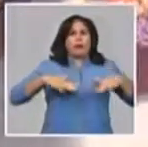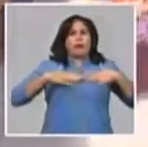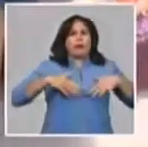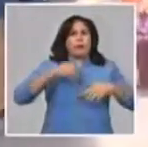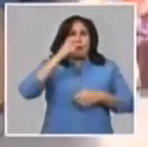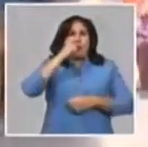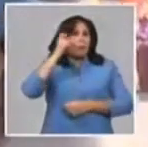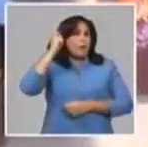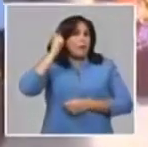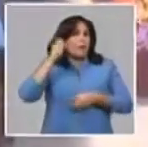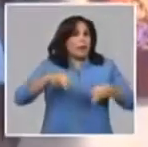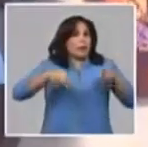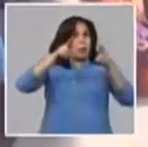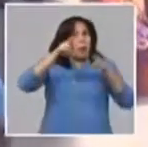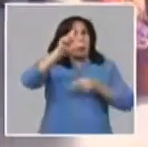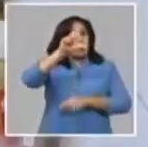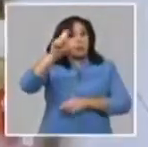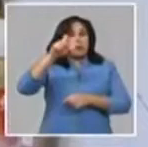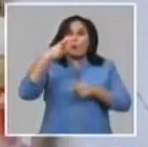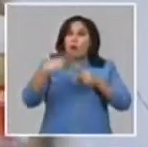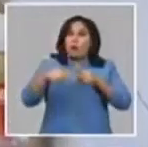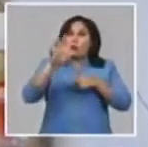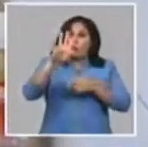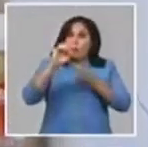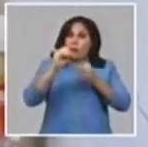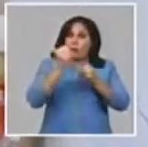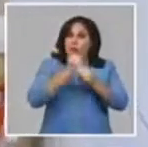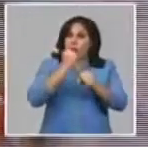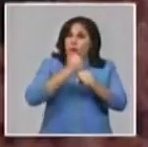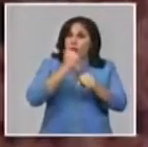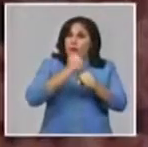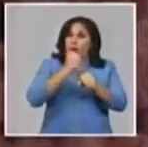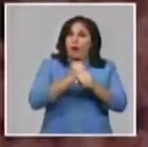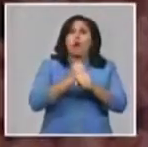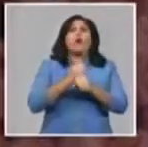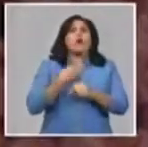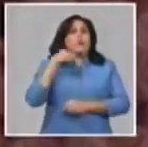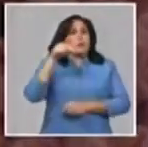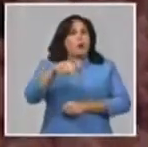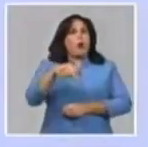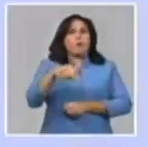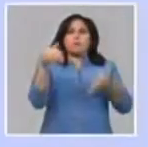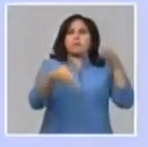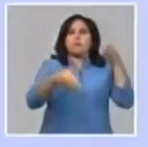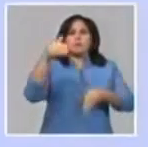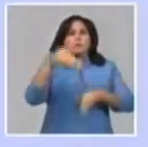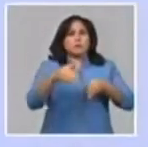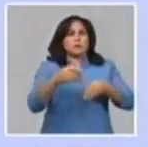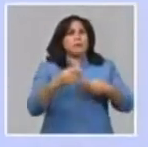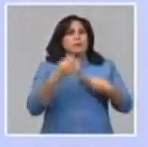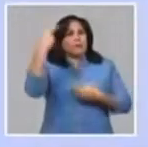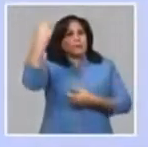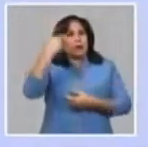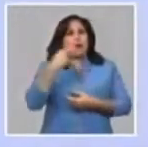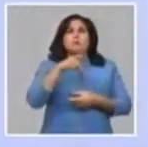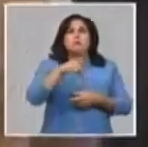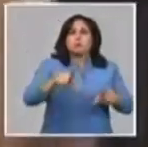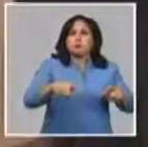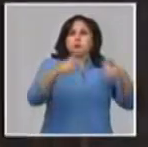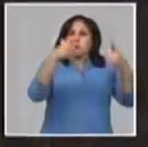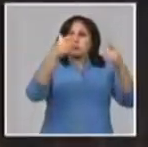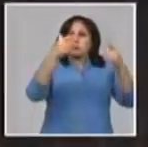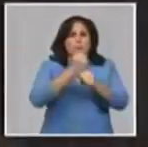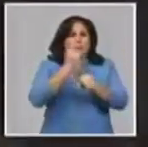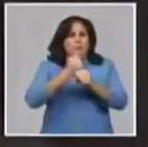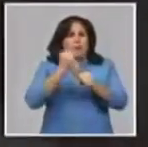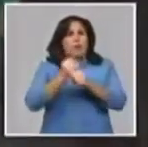y mujeres del hotel, otros 40 trabajadores del deporte dijeron presente y están aquí desempeñando la misión que les sea encomendada.